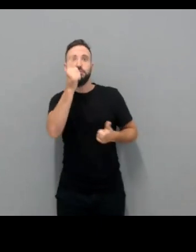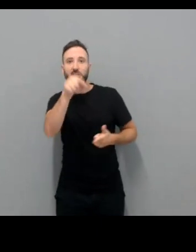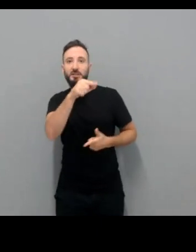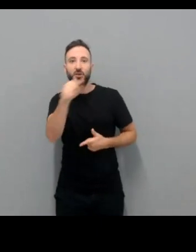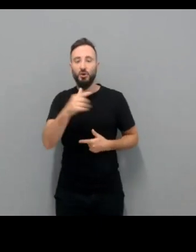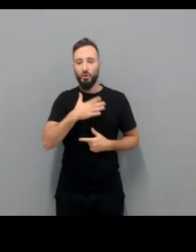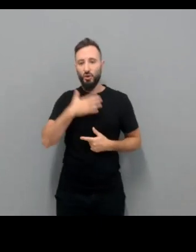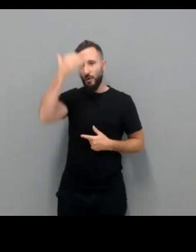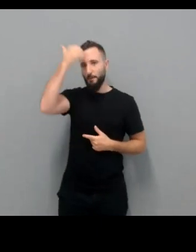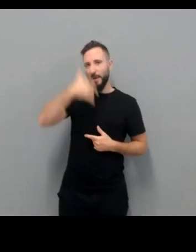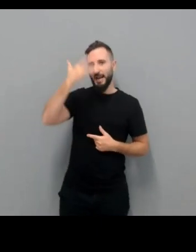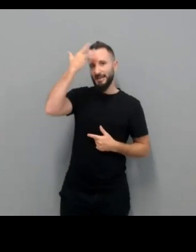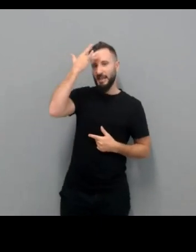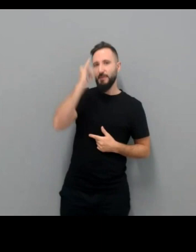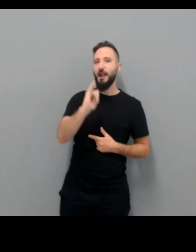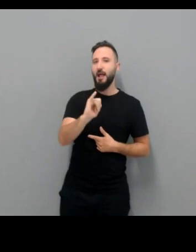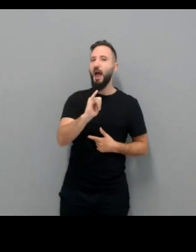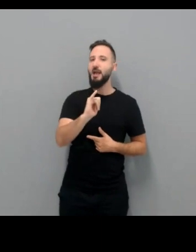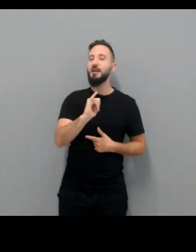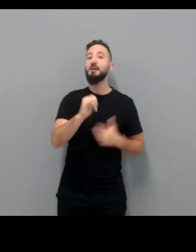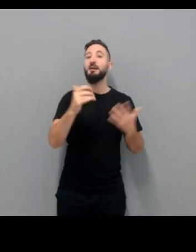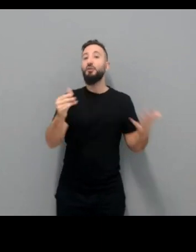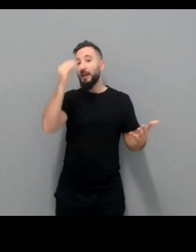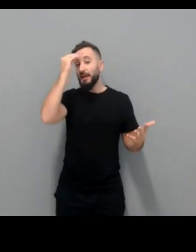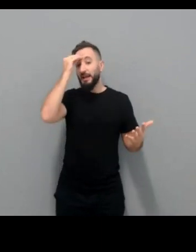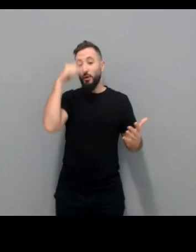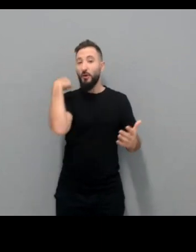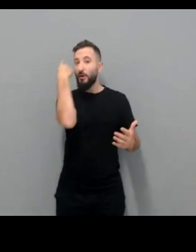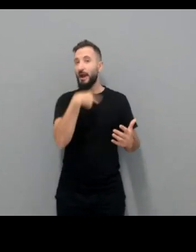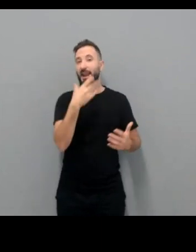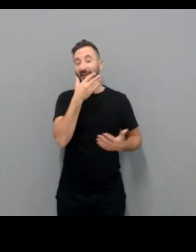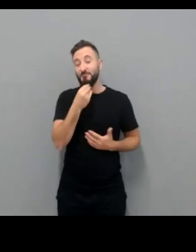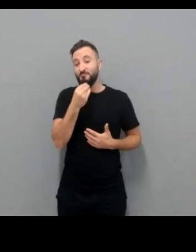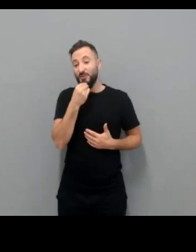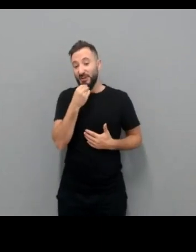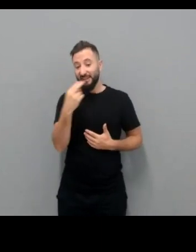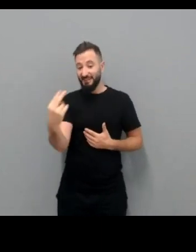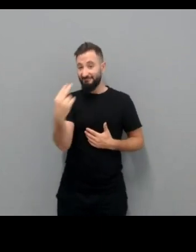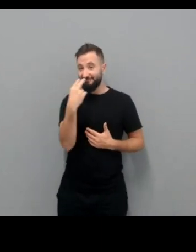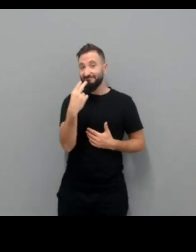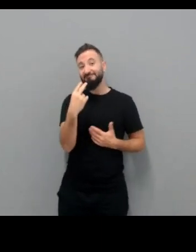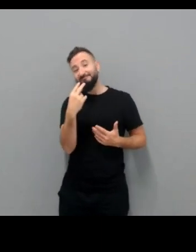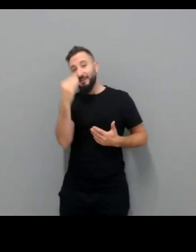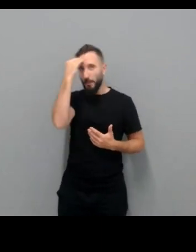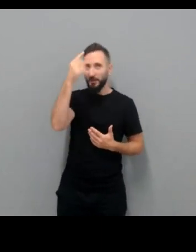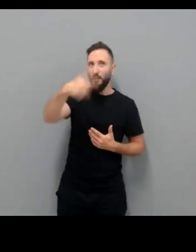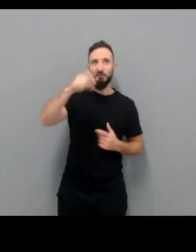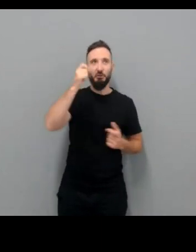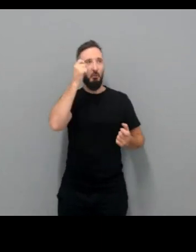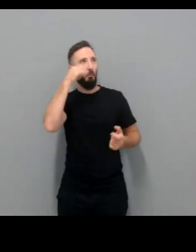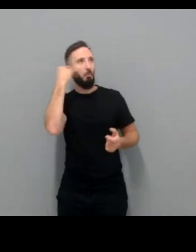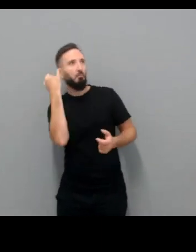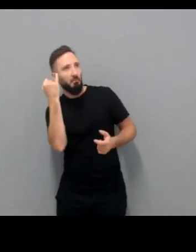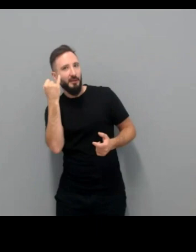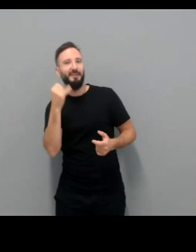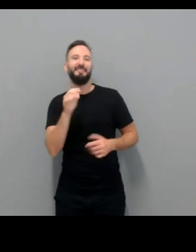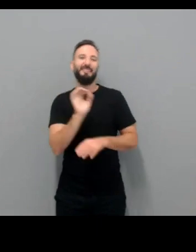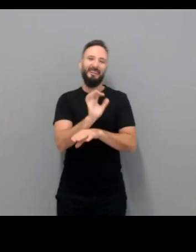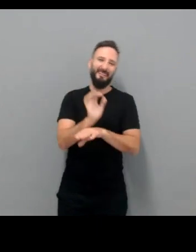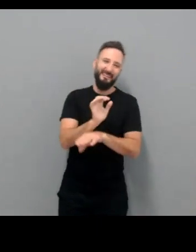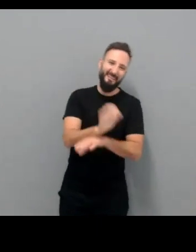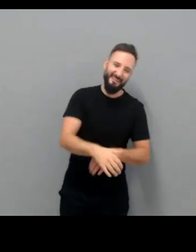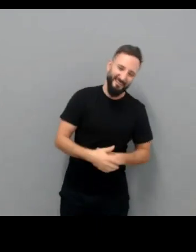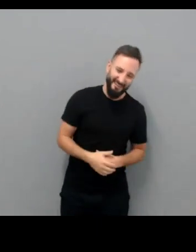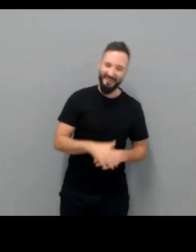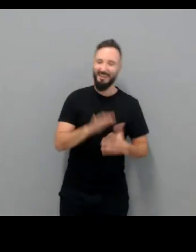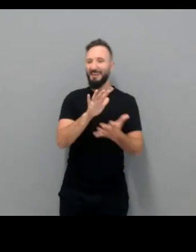tengo parálisis cerebral. Supongo que con esta cara tan preciosa que tengo, pues ni os habíais dado cuenta. Ja, ja, ja, ja. Bueno,